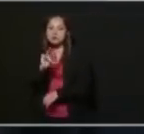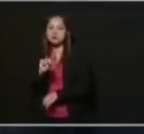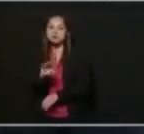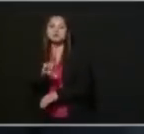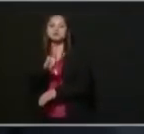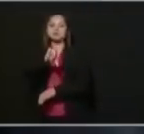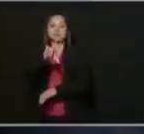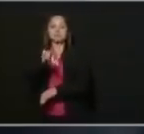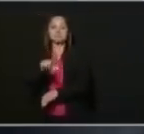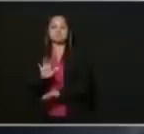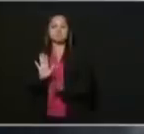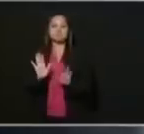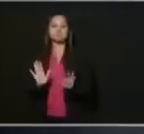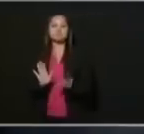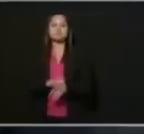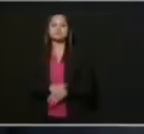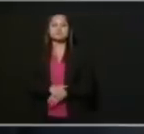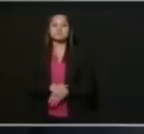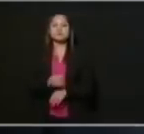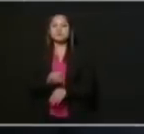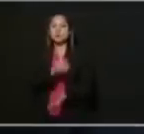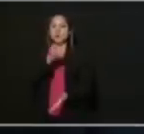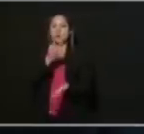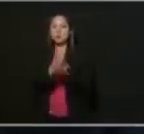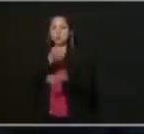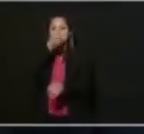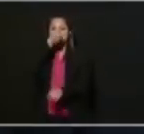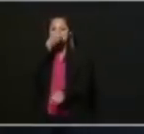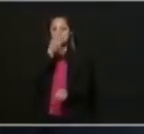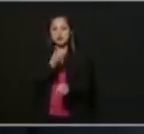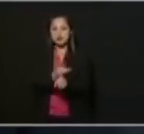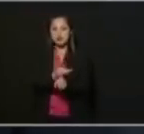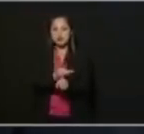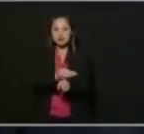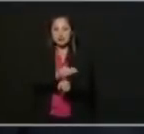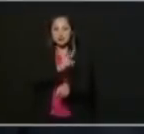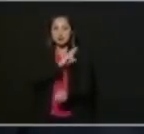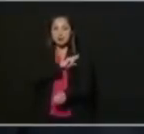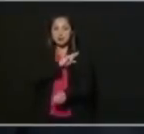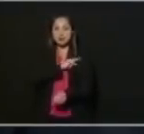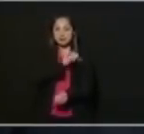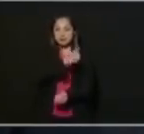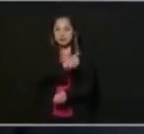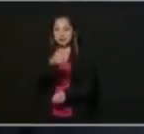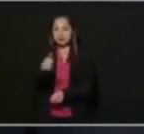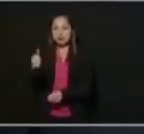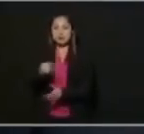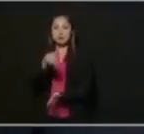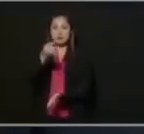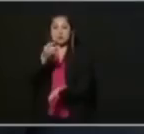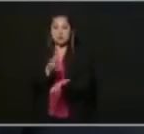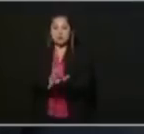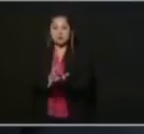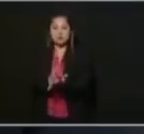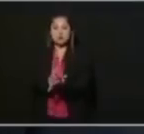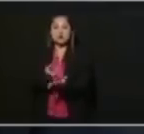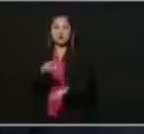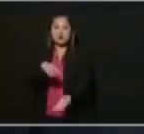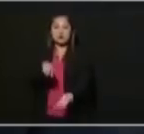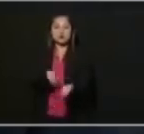secretarios particulares los funcionarios integrantes del gabinete ampliado. Se